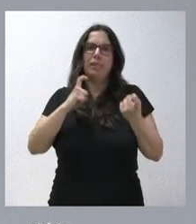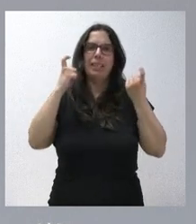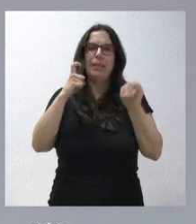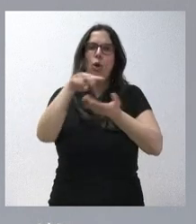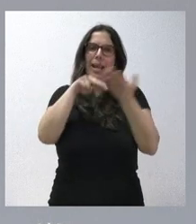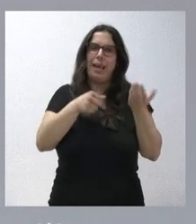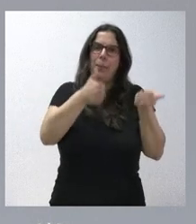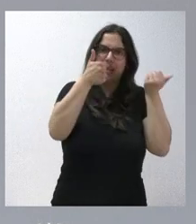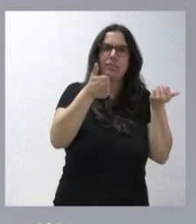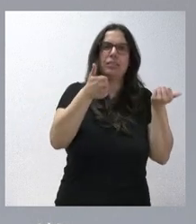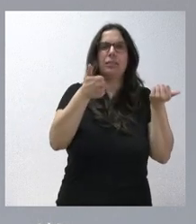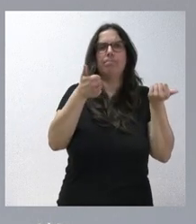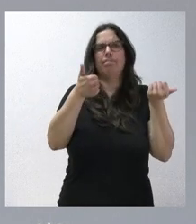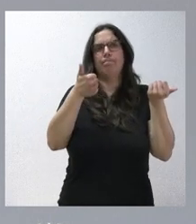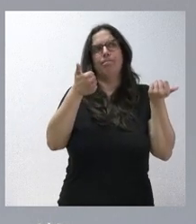más